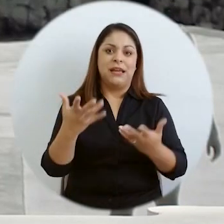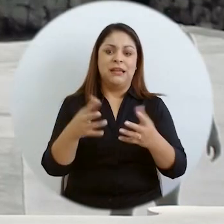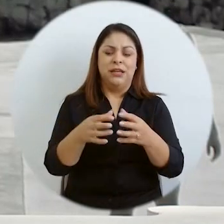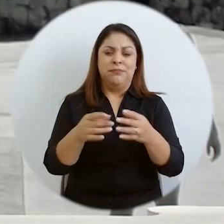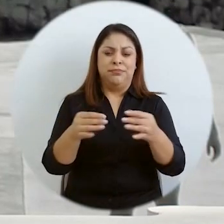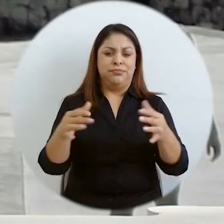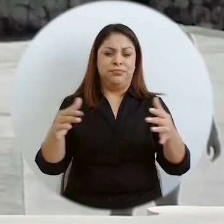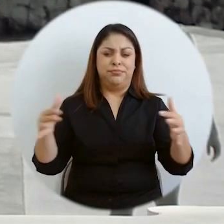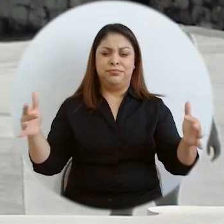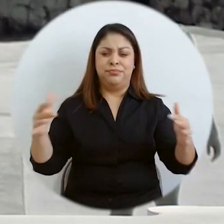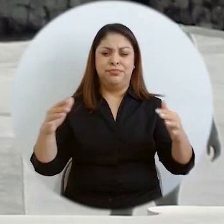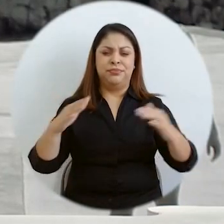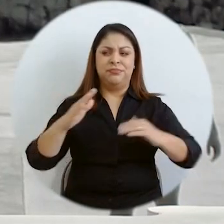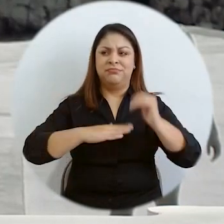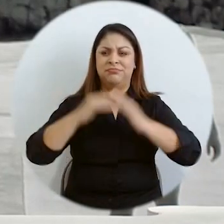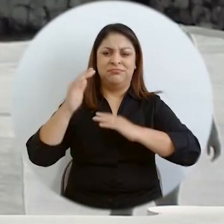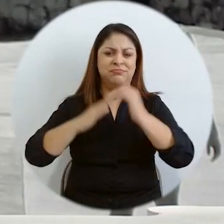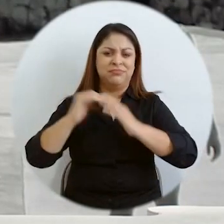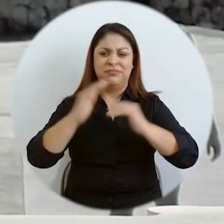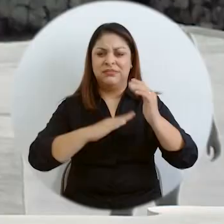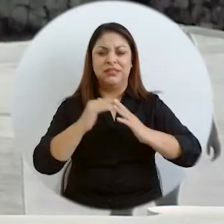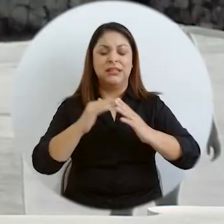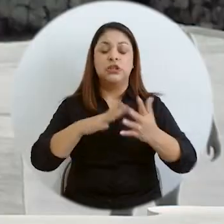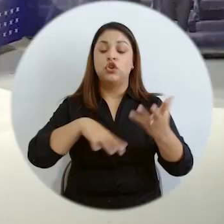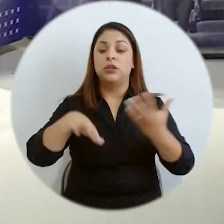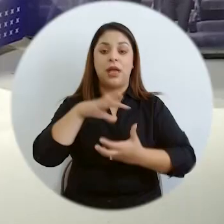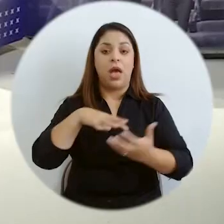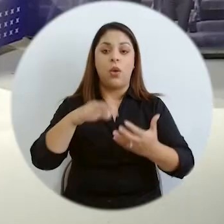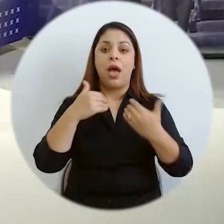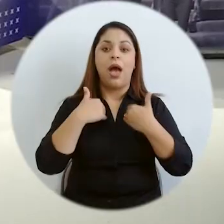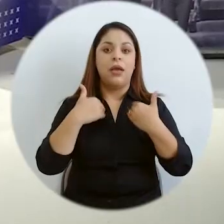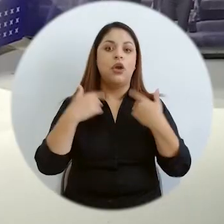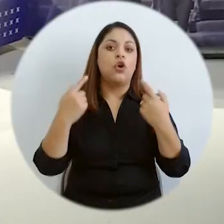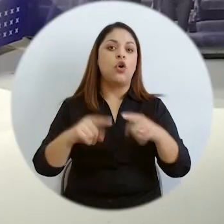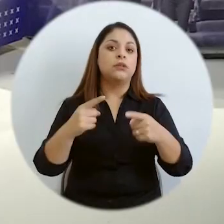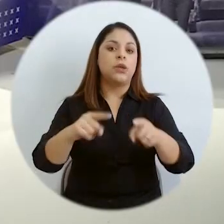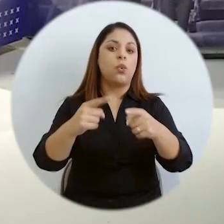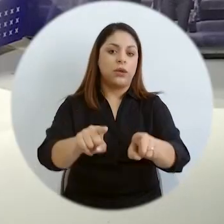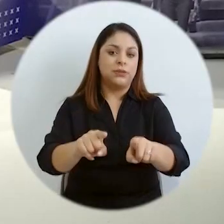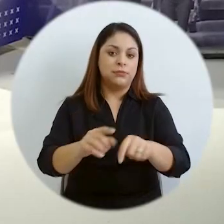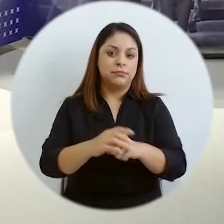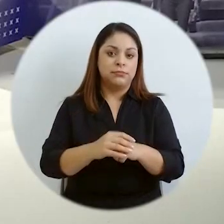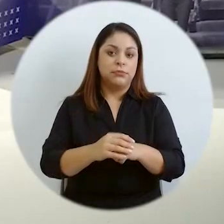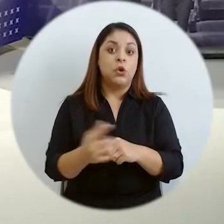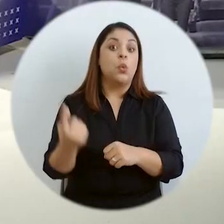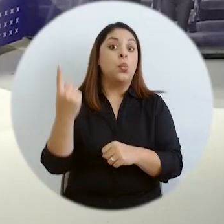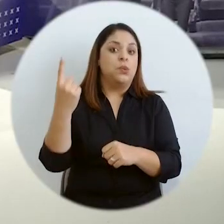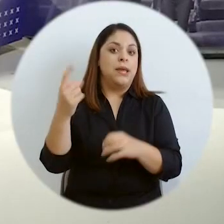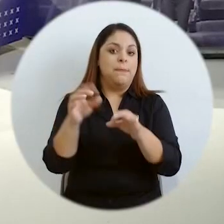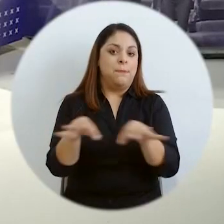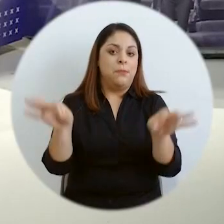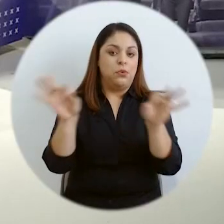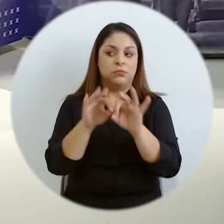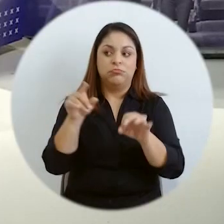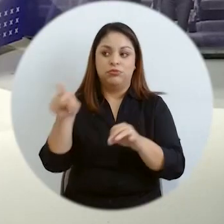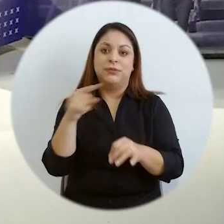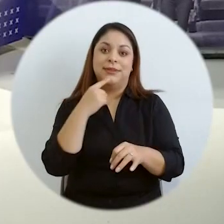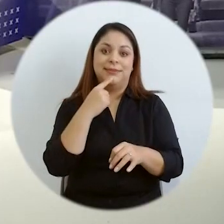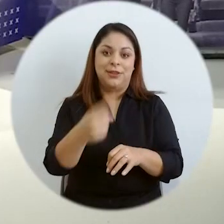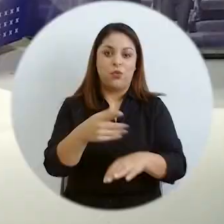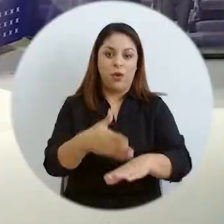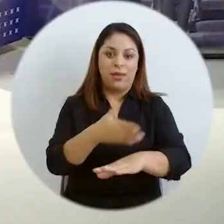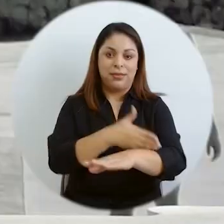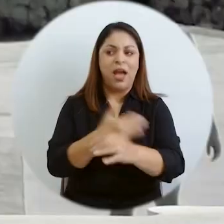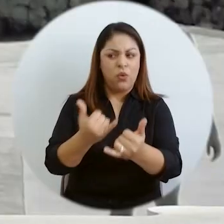que el crecimiento inmobiliario desordenado pues tiene múltiples consecuencias. Una tal vez de las más importantes que ustedes lo mencionaron al